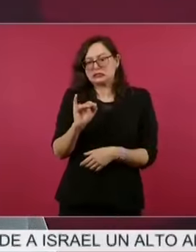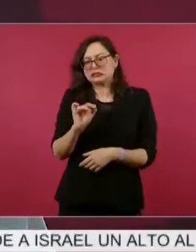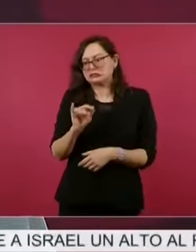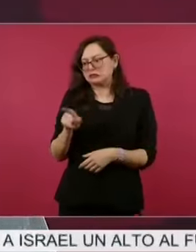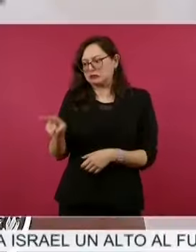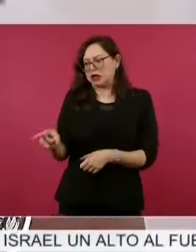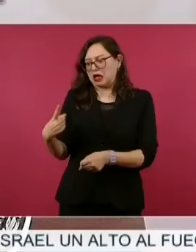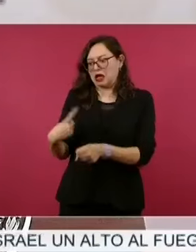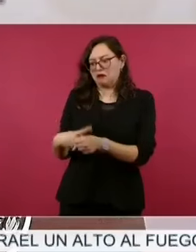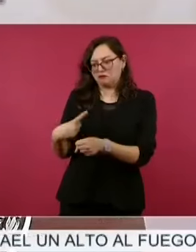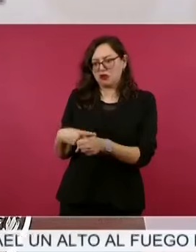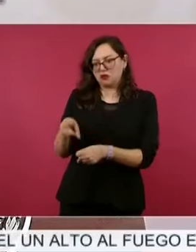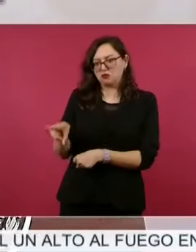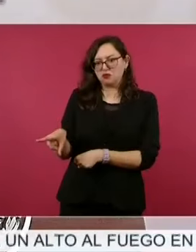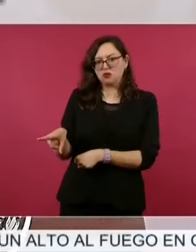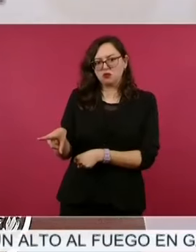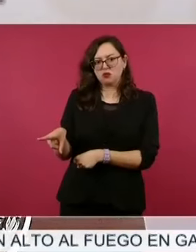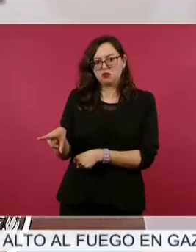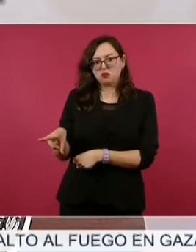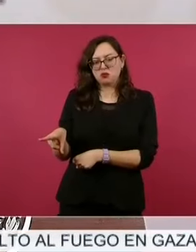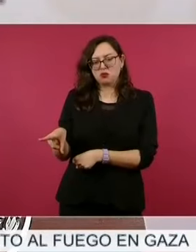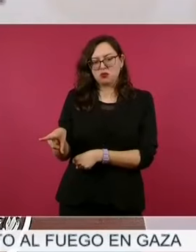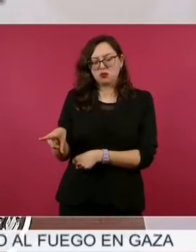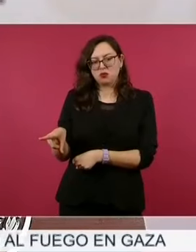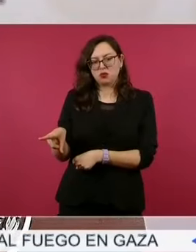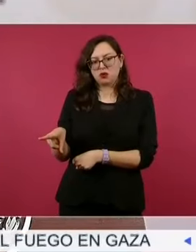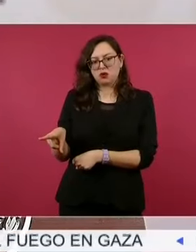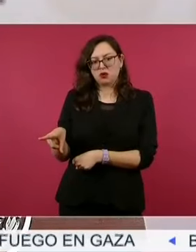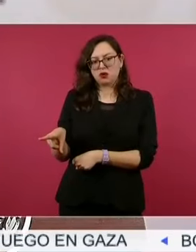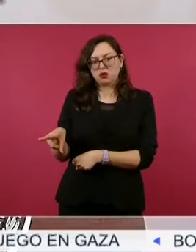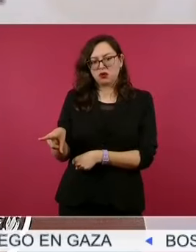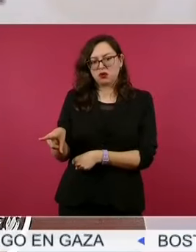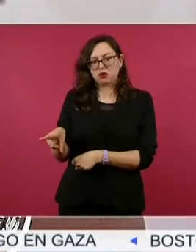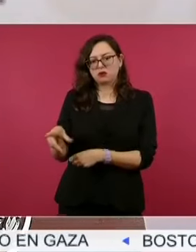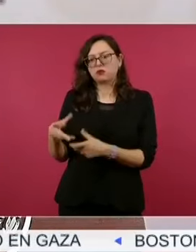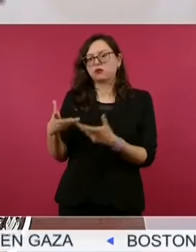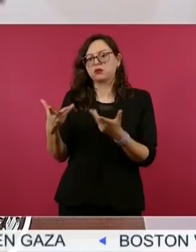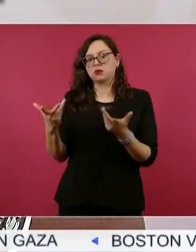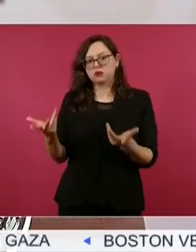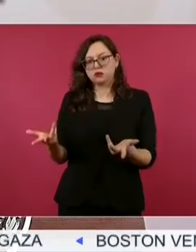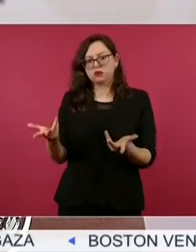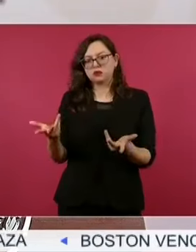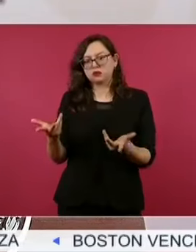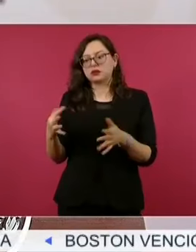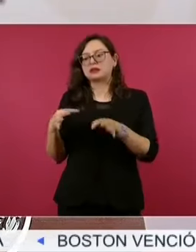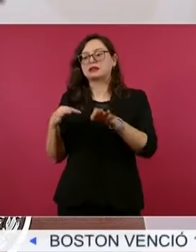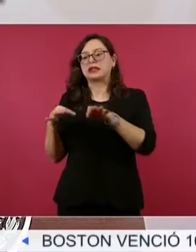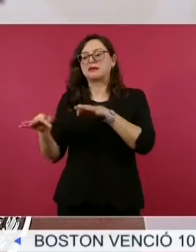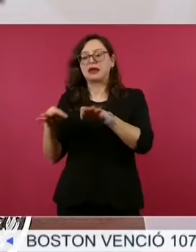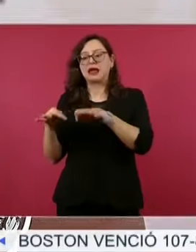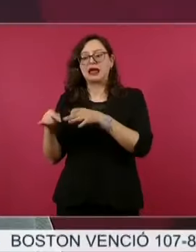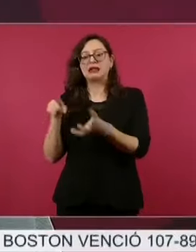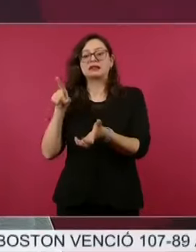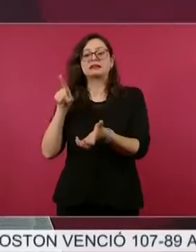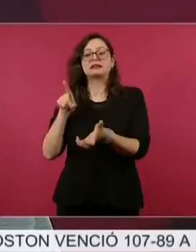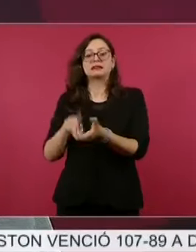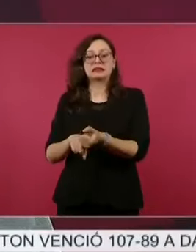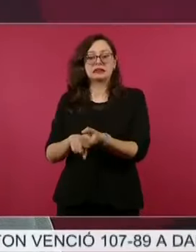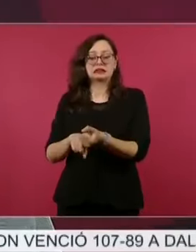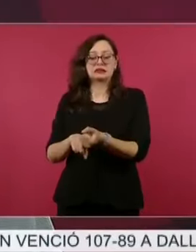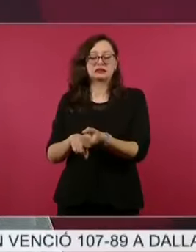epidemiológico en el caso de las acciones que se dan para los trabajadores que